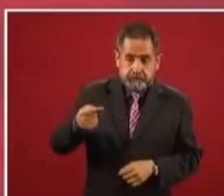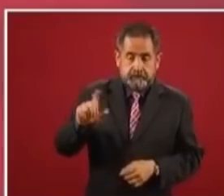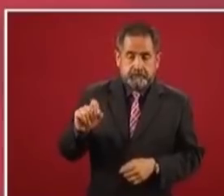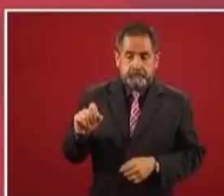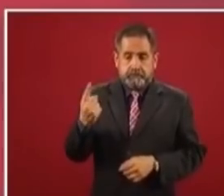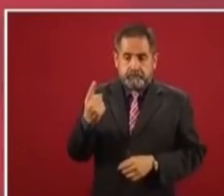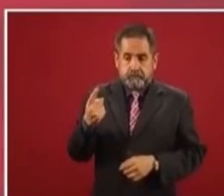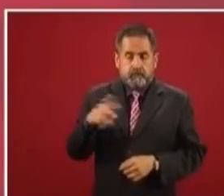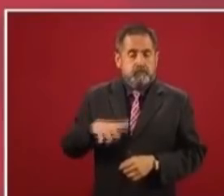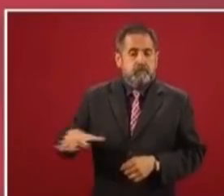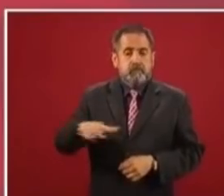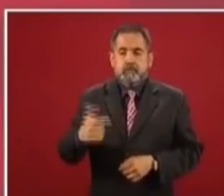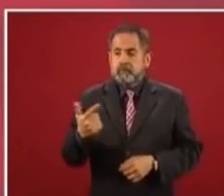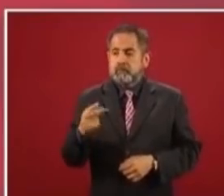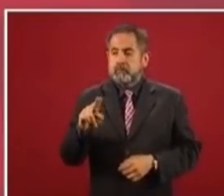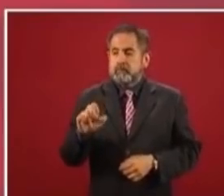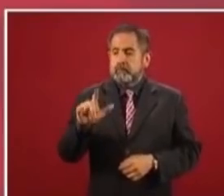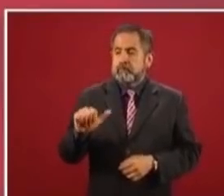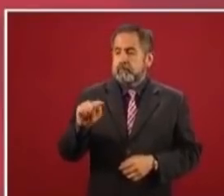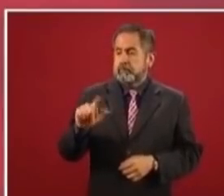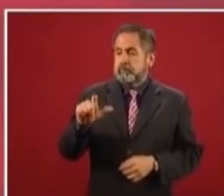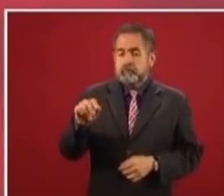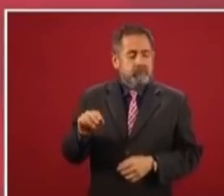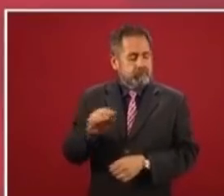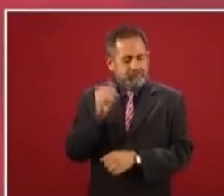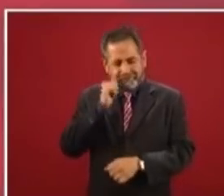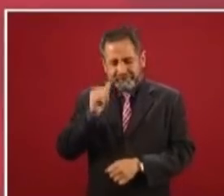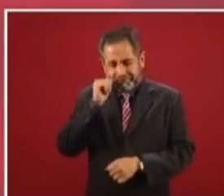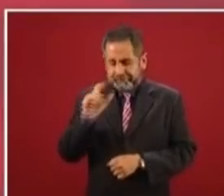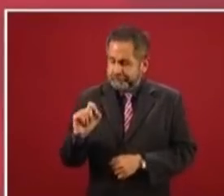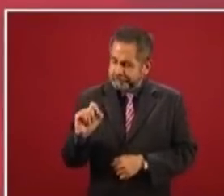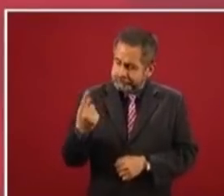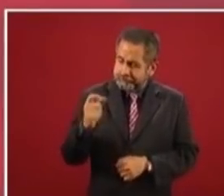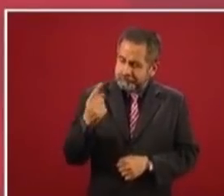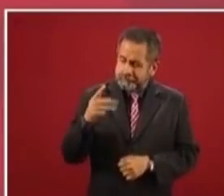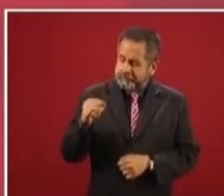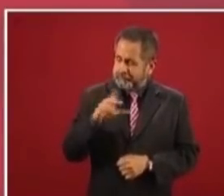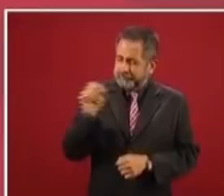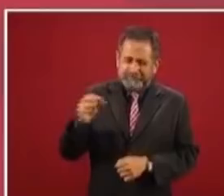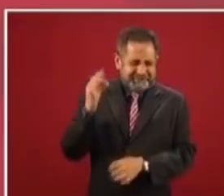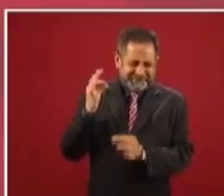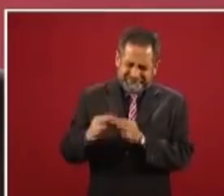Guelatao. Todos los 21 de marzo voy a visitar Guelatao.